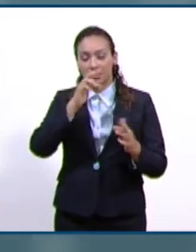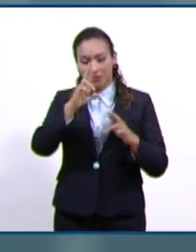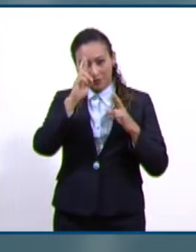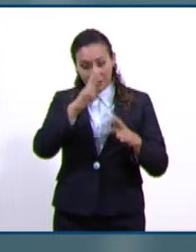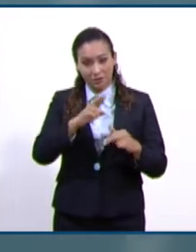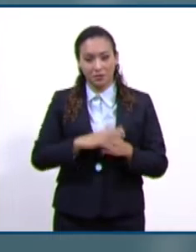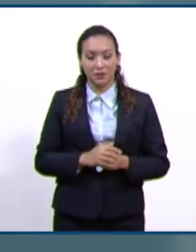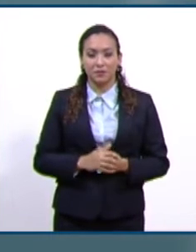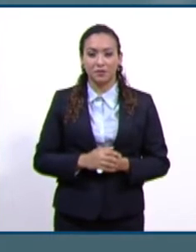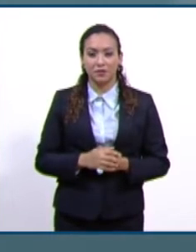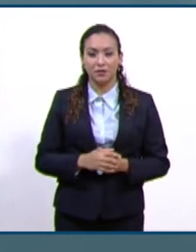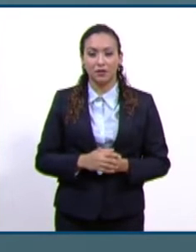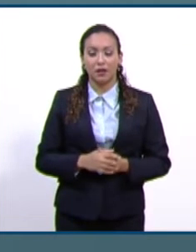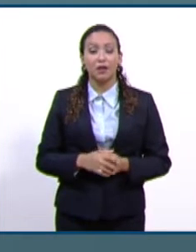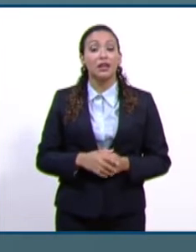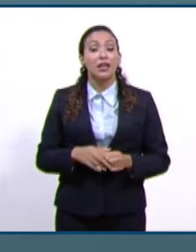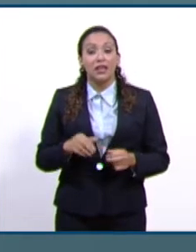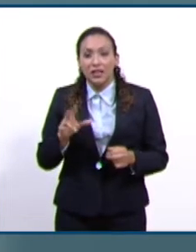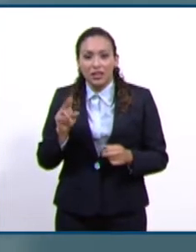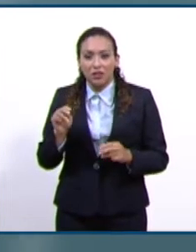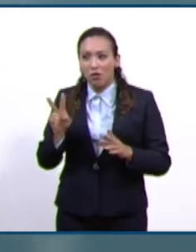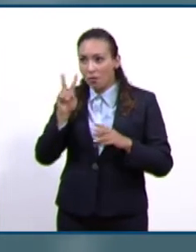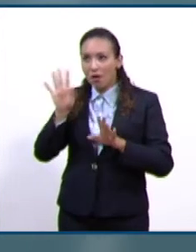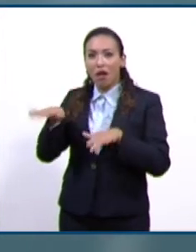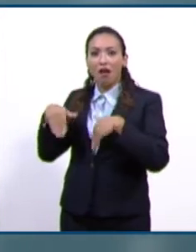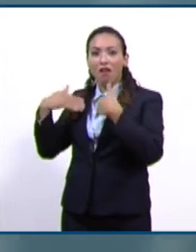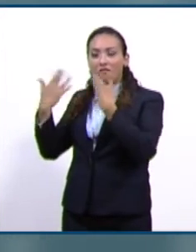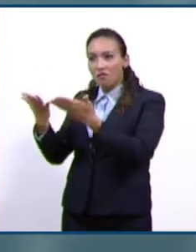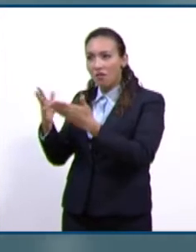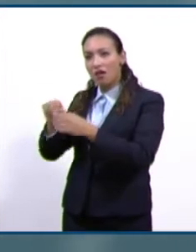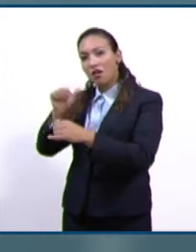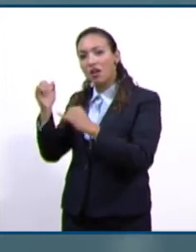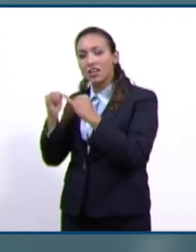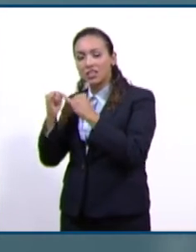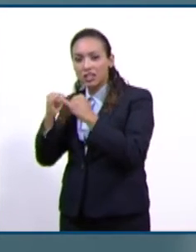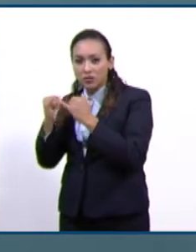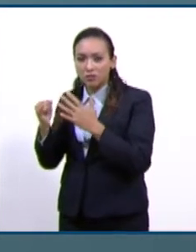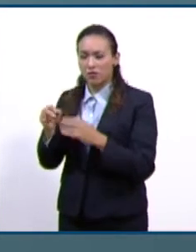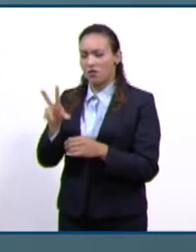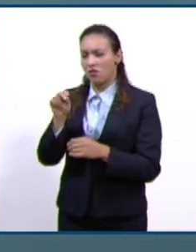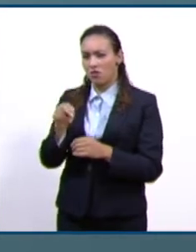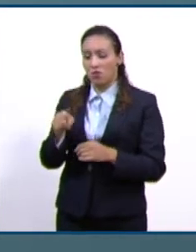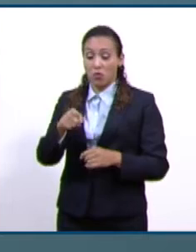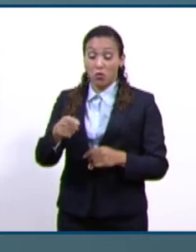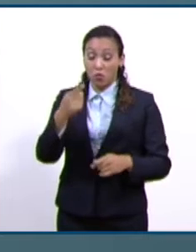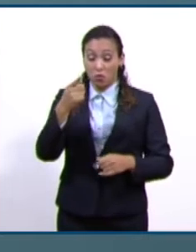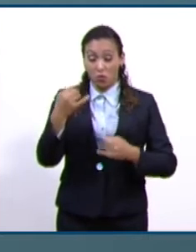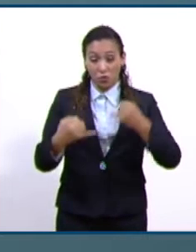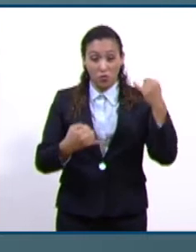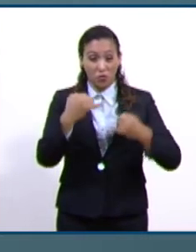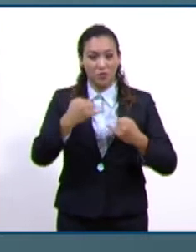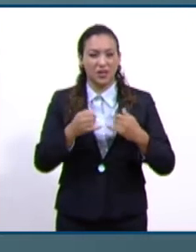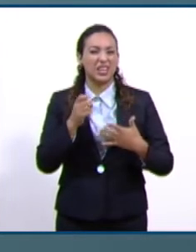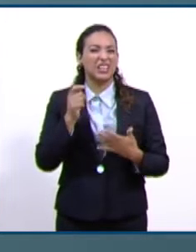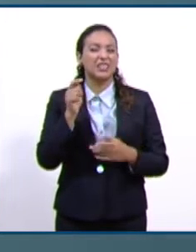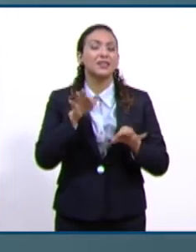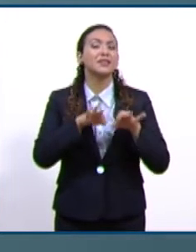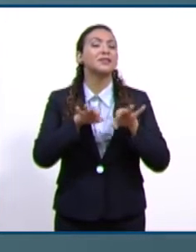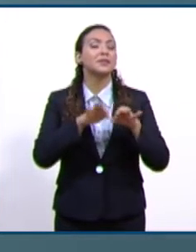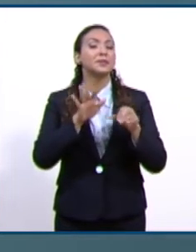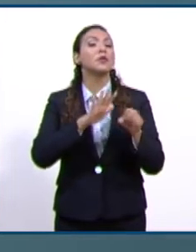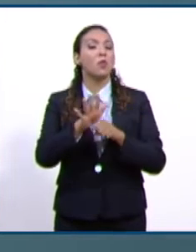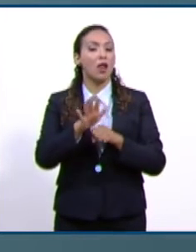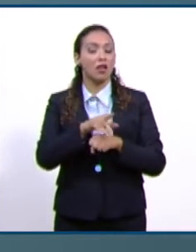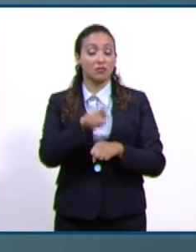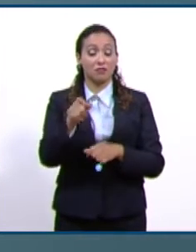tengamos que atender a ninguna influencia externa. La parte fundamental de un juzgador es precisamente tener esa